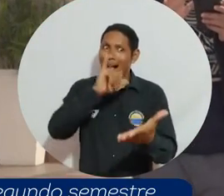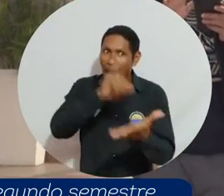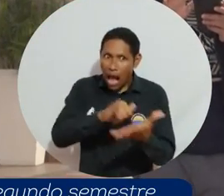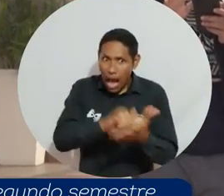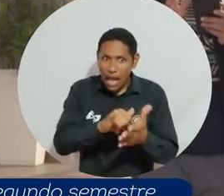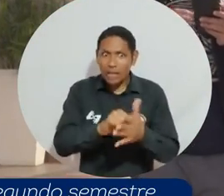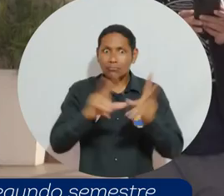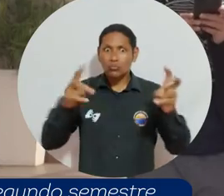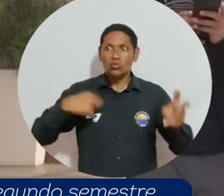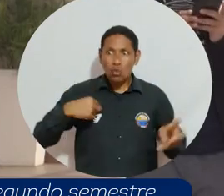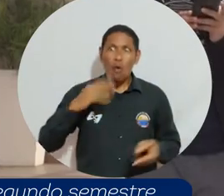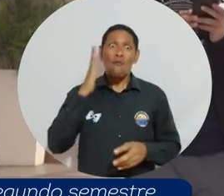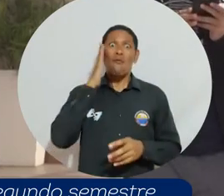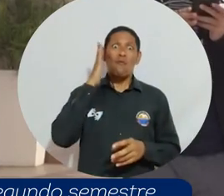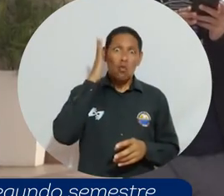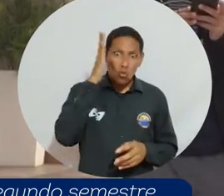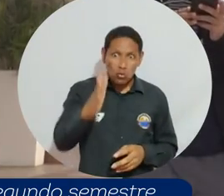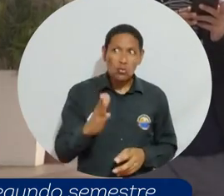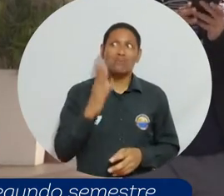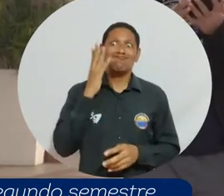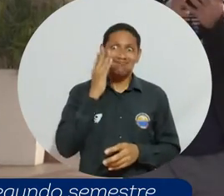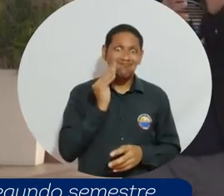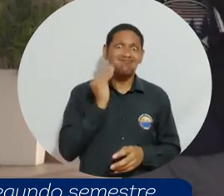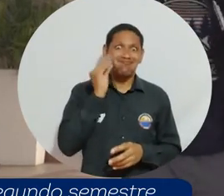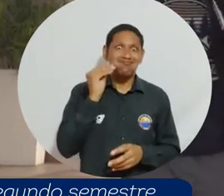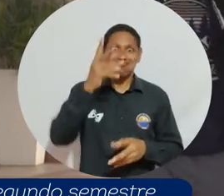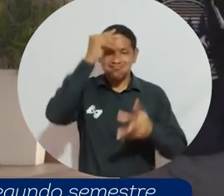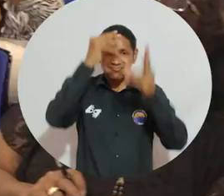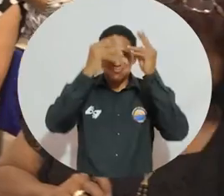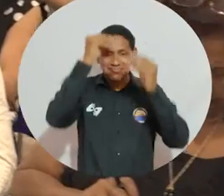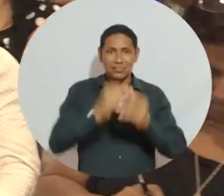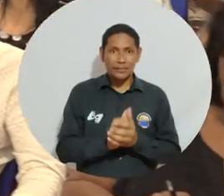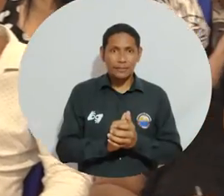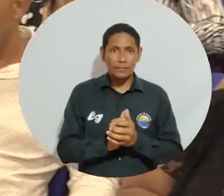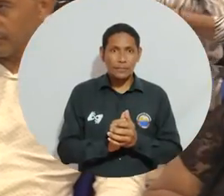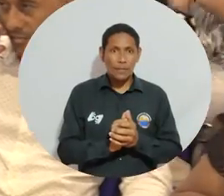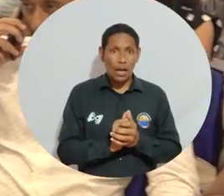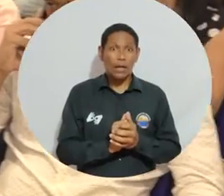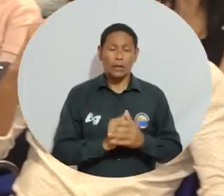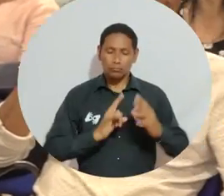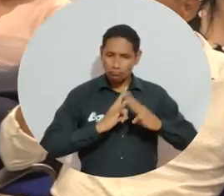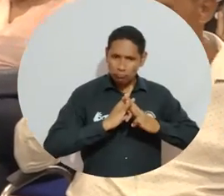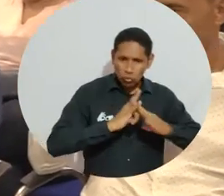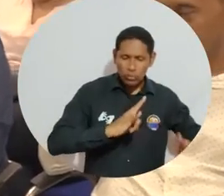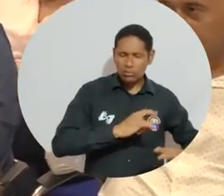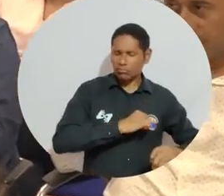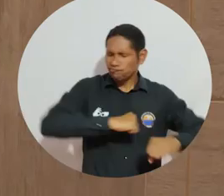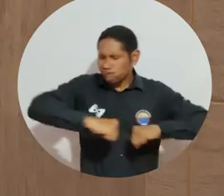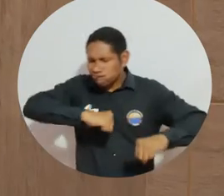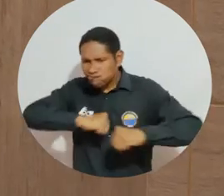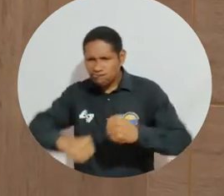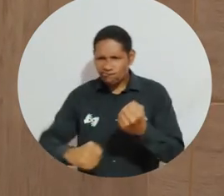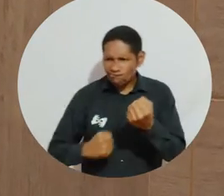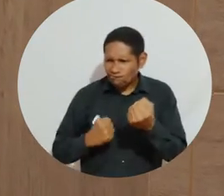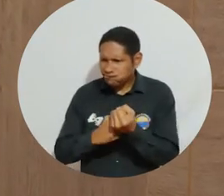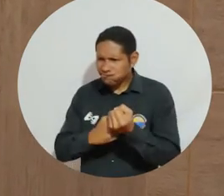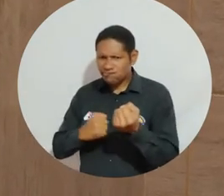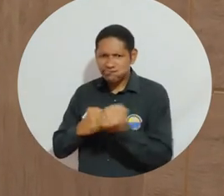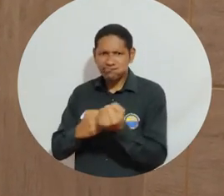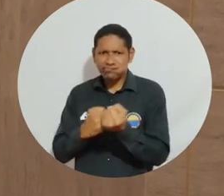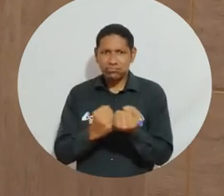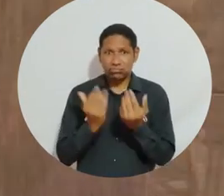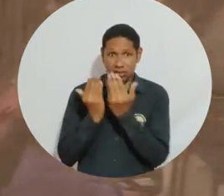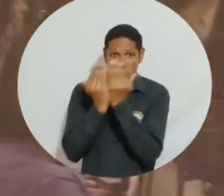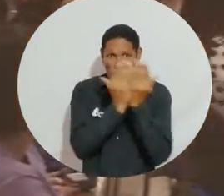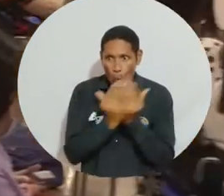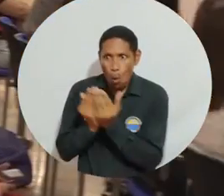con lo que voy a rodear en mi futuro quehacer pedagógico. Uni Magdalena trabaja por aunar esfuerzos y laborar en conjunto